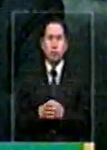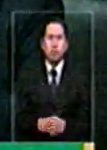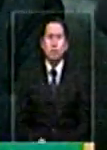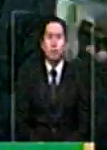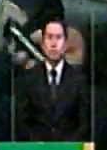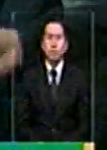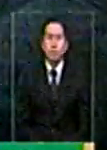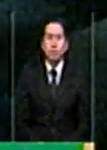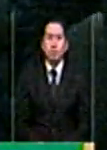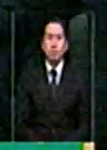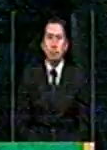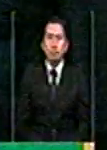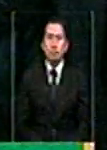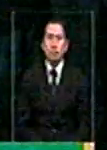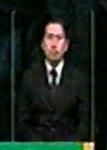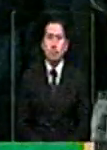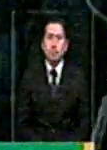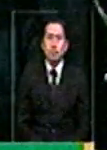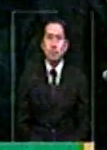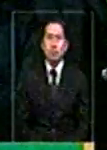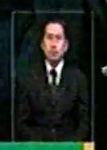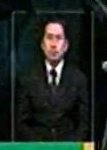estado